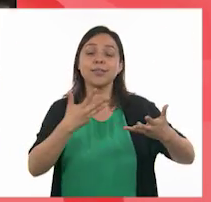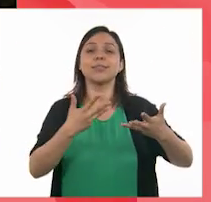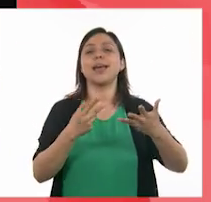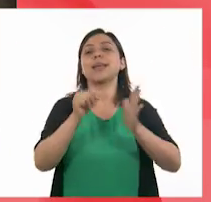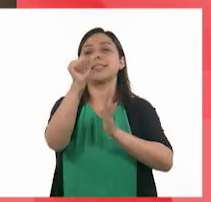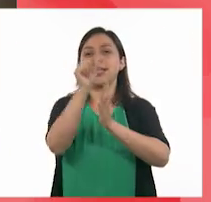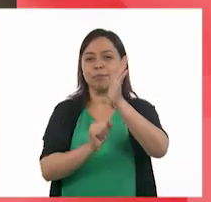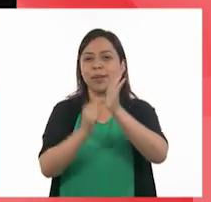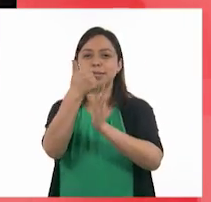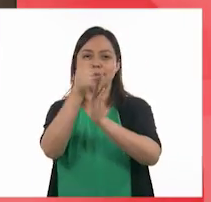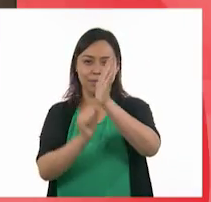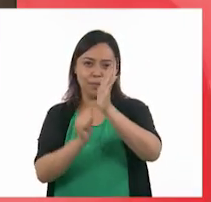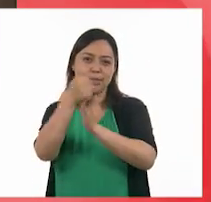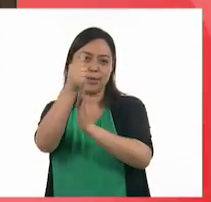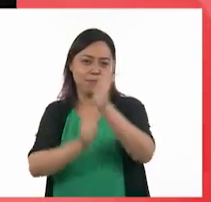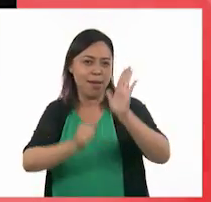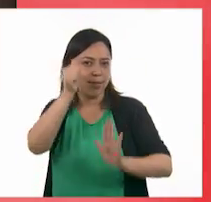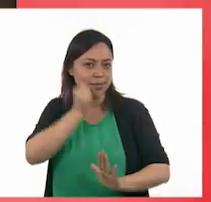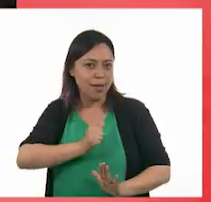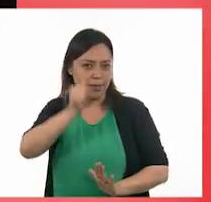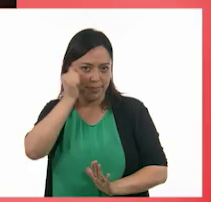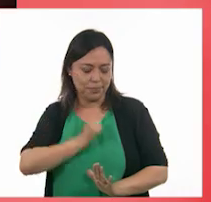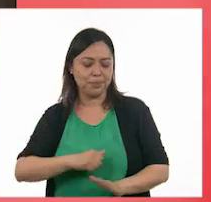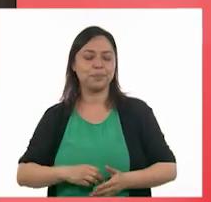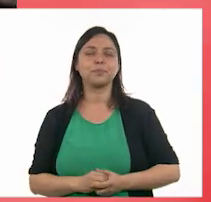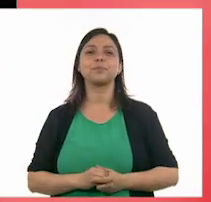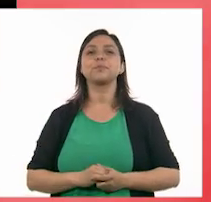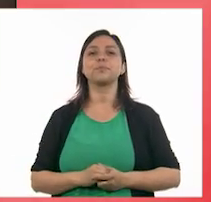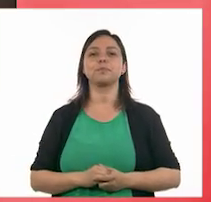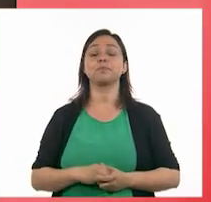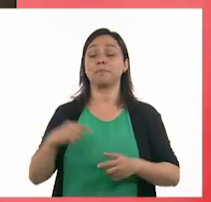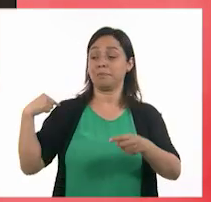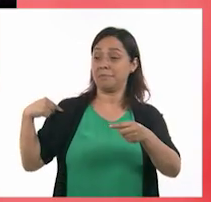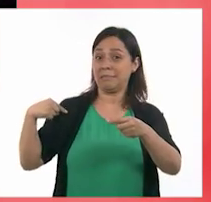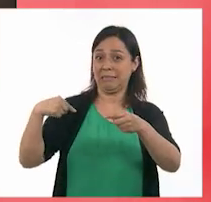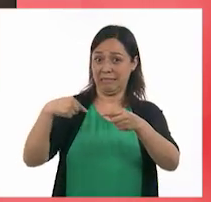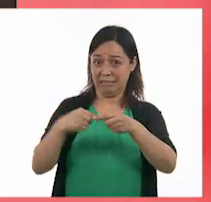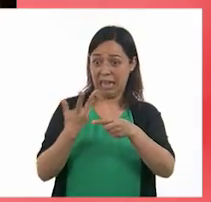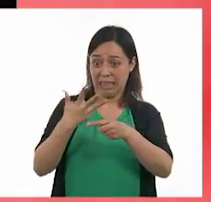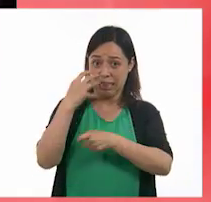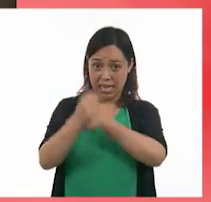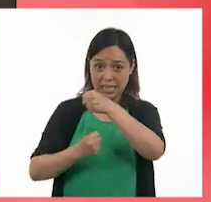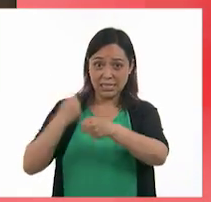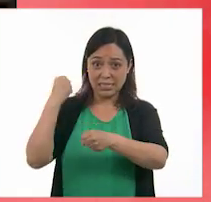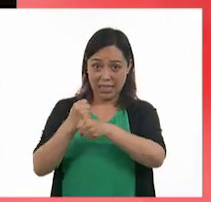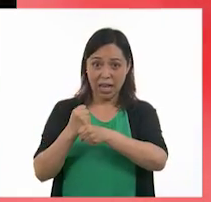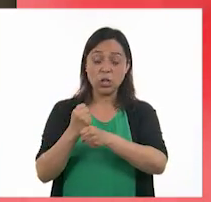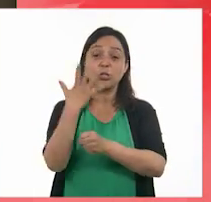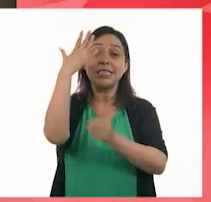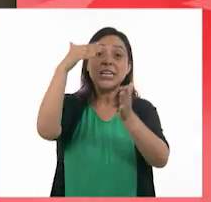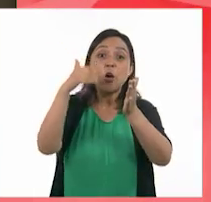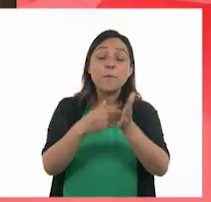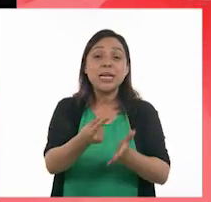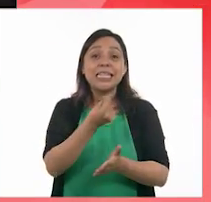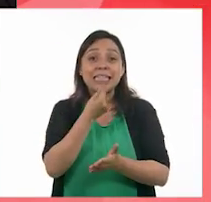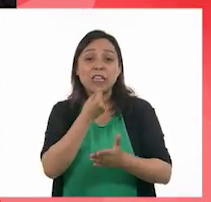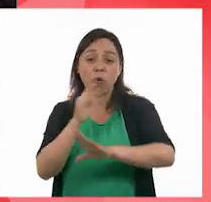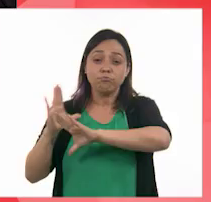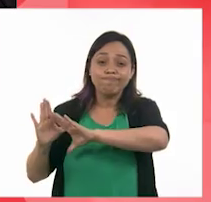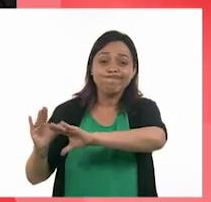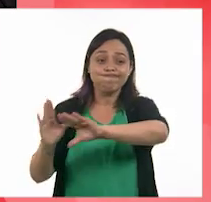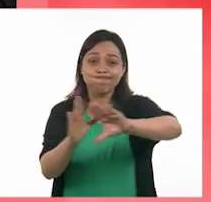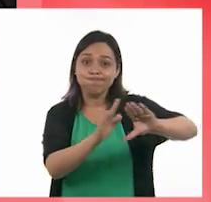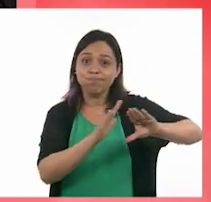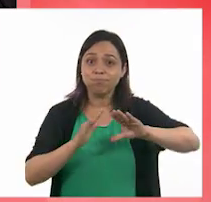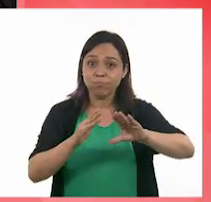semestre. Y bueno, hemos llegado en estos 10 años ya a más de 5,000 niños y